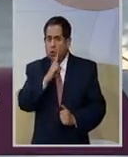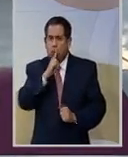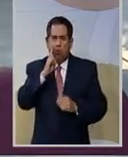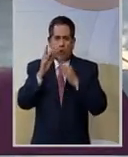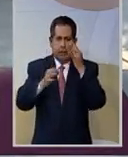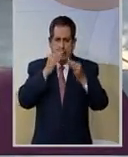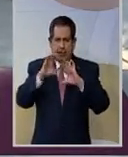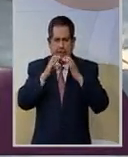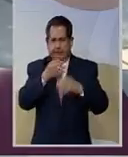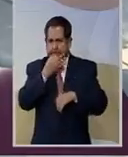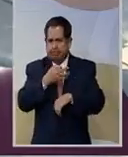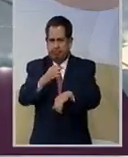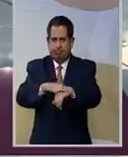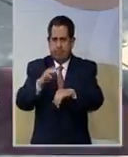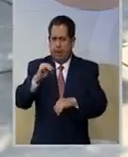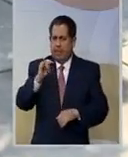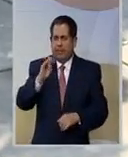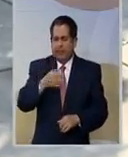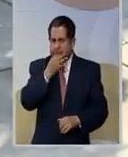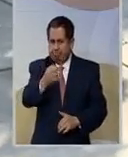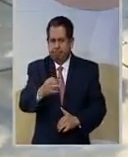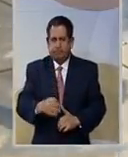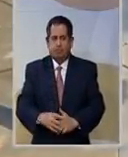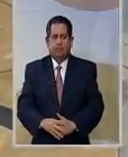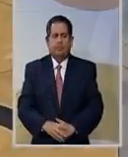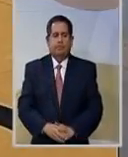del Congreso, Martín Martínez Ortega.